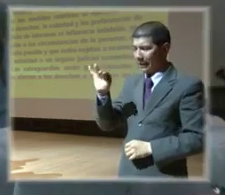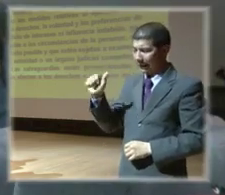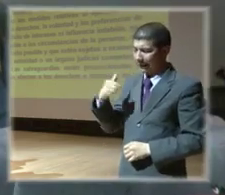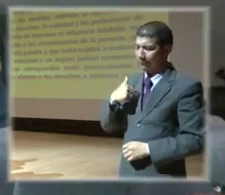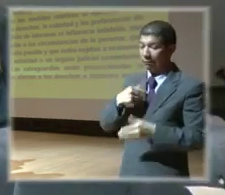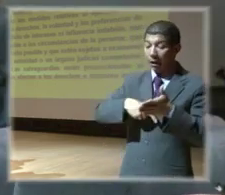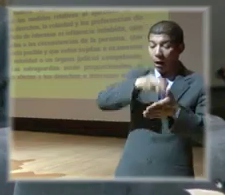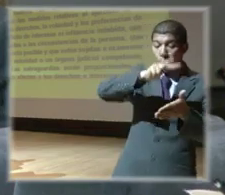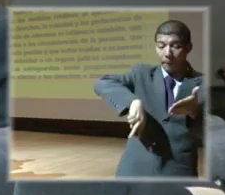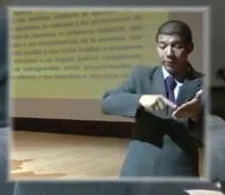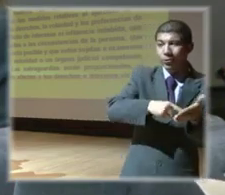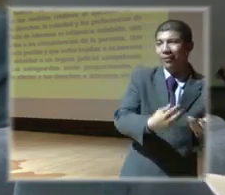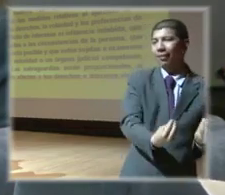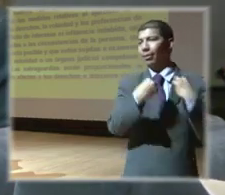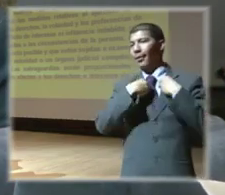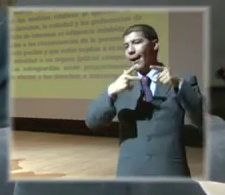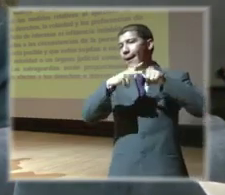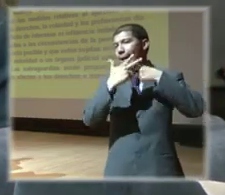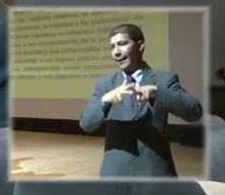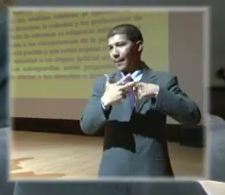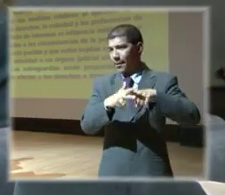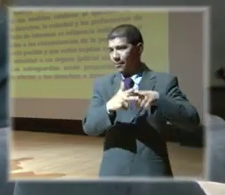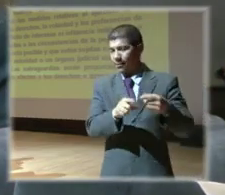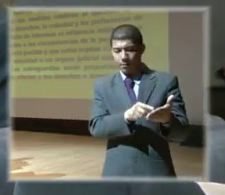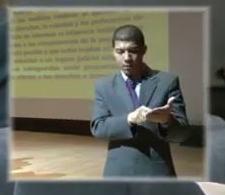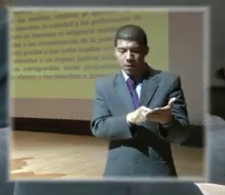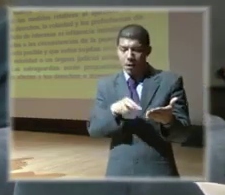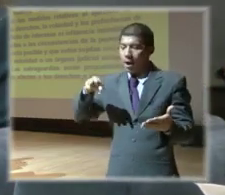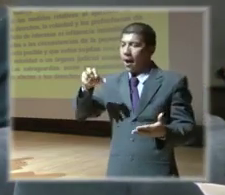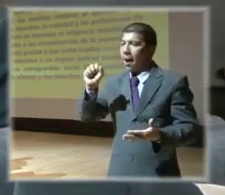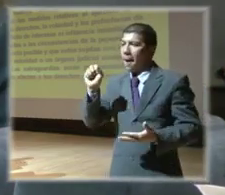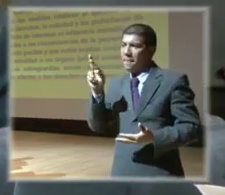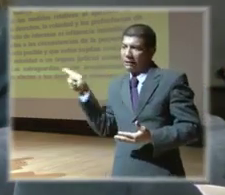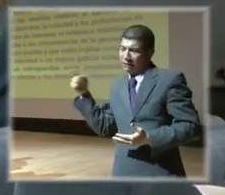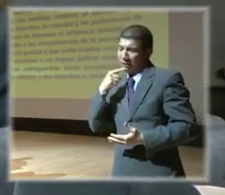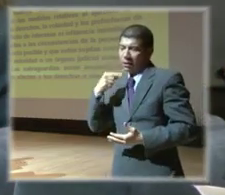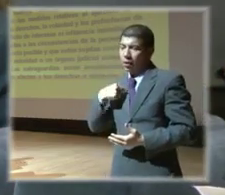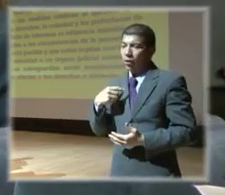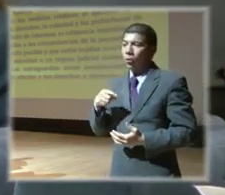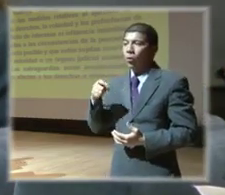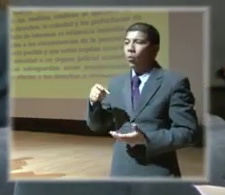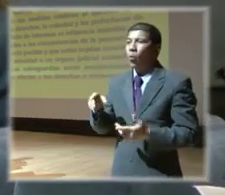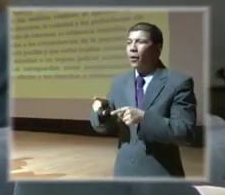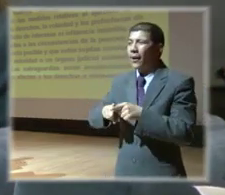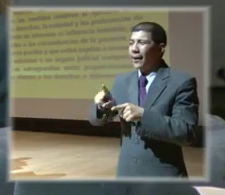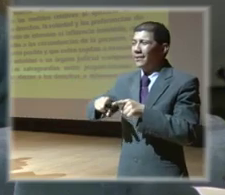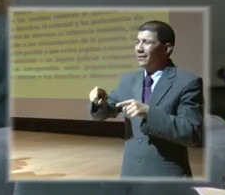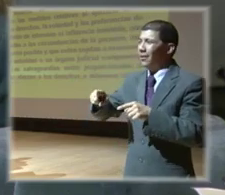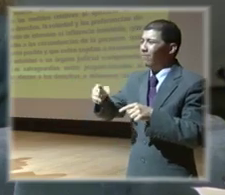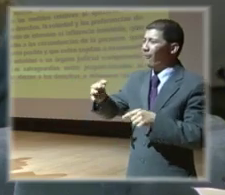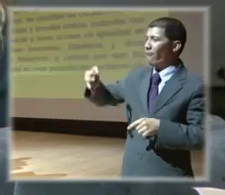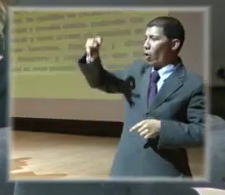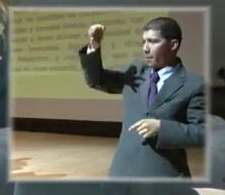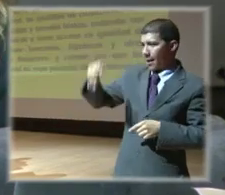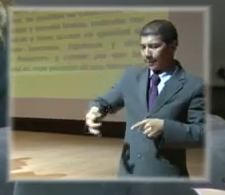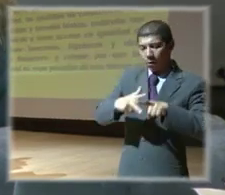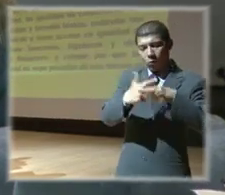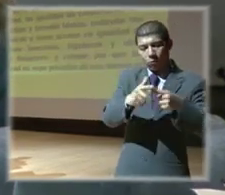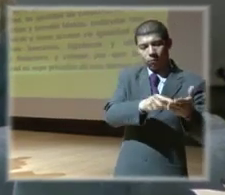esta herramienta que no hace más que justamente lo que decía Patricia, universalizar y formalizar una herramienta